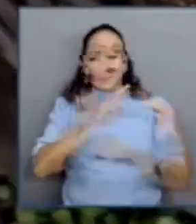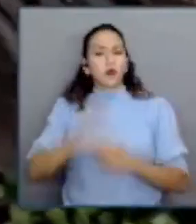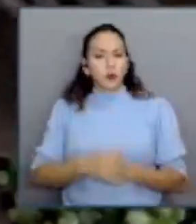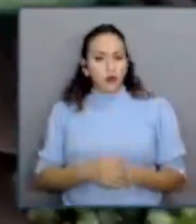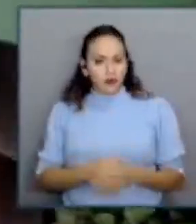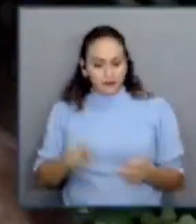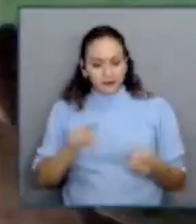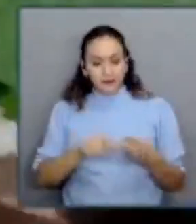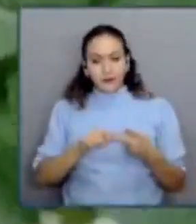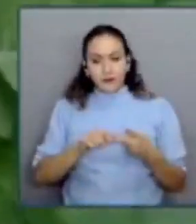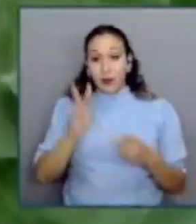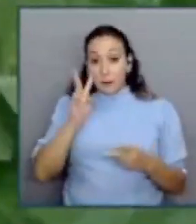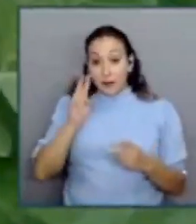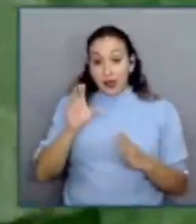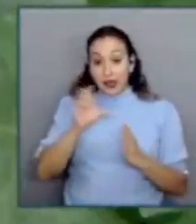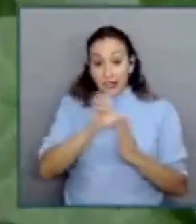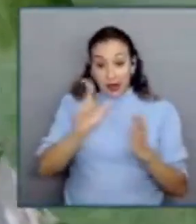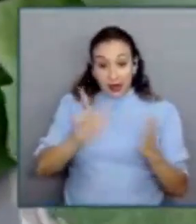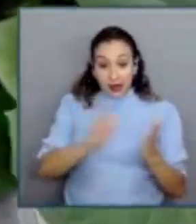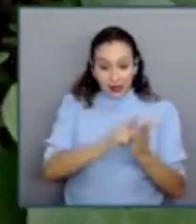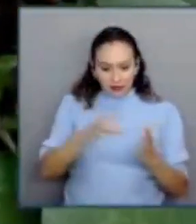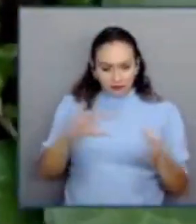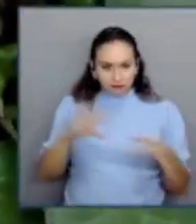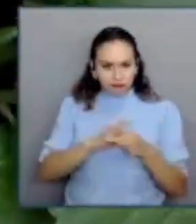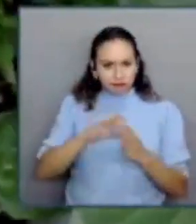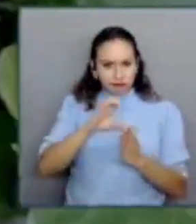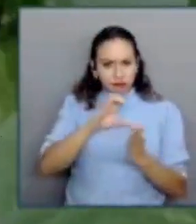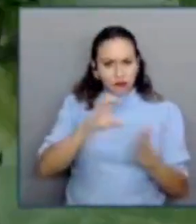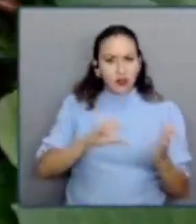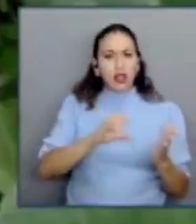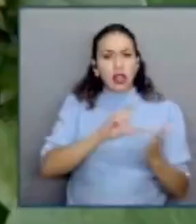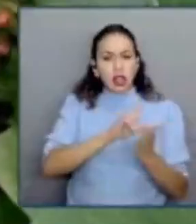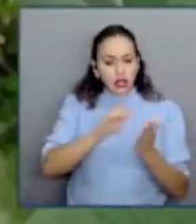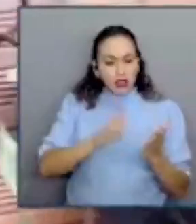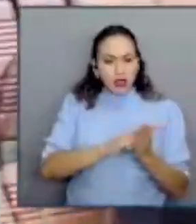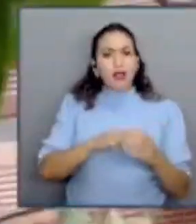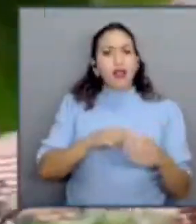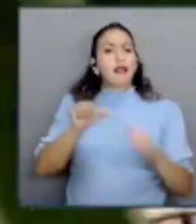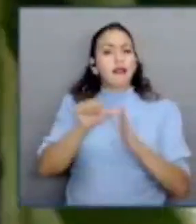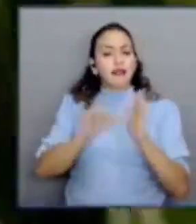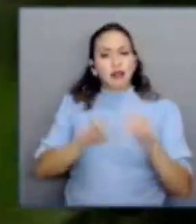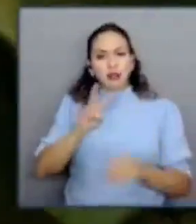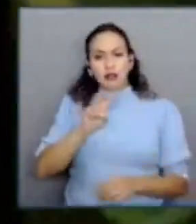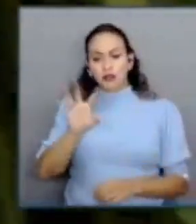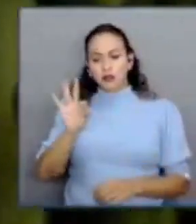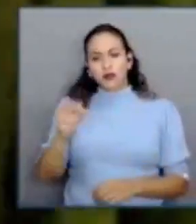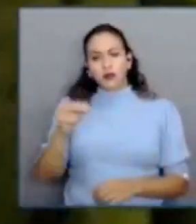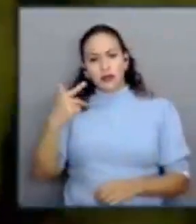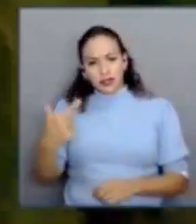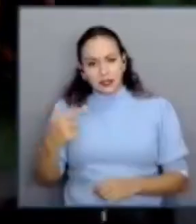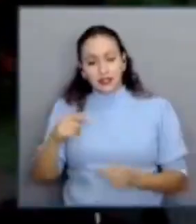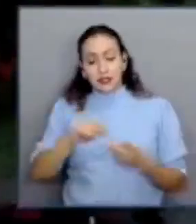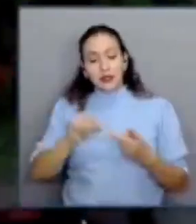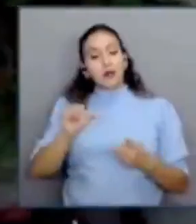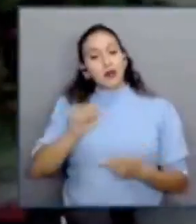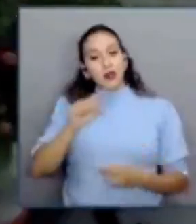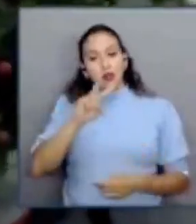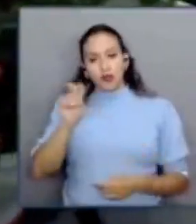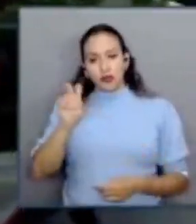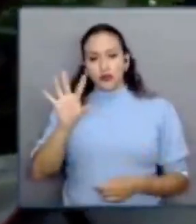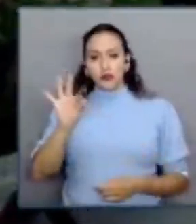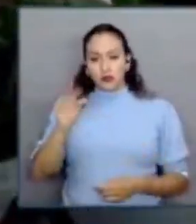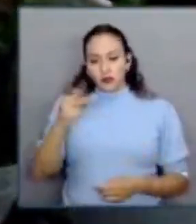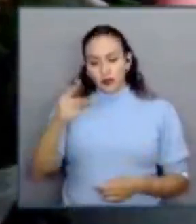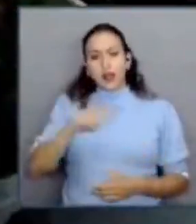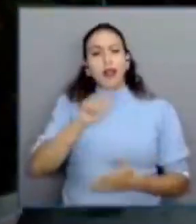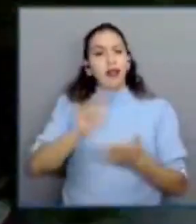los artículos 237, 245 fracción primera y 248 de la Ley General de Salud con el derecho humano